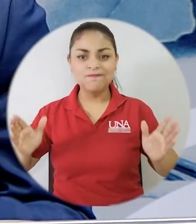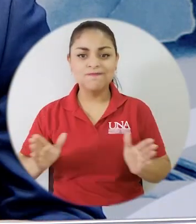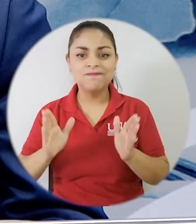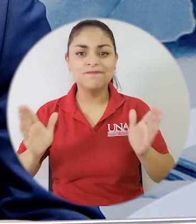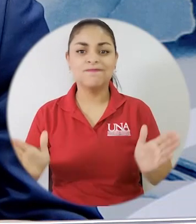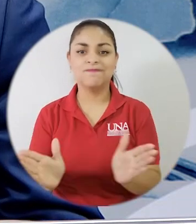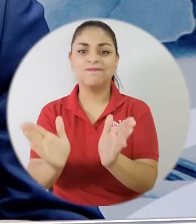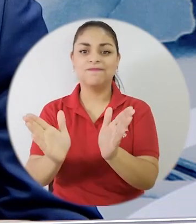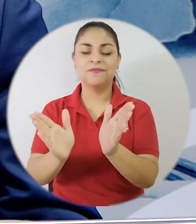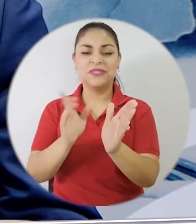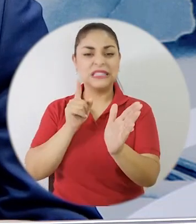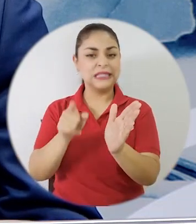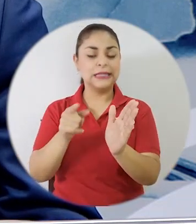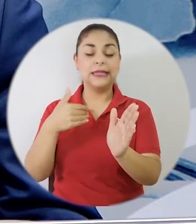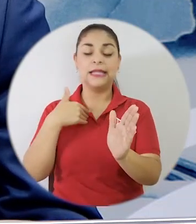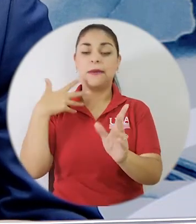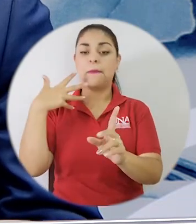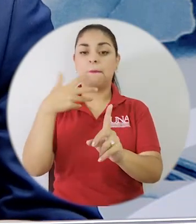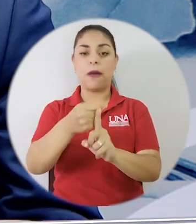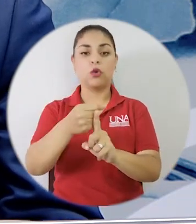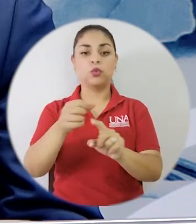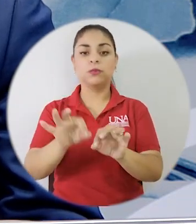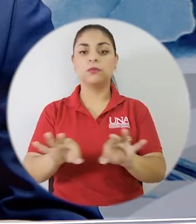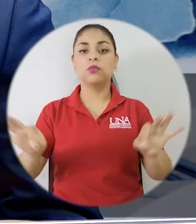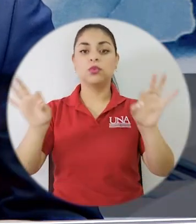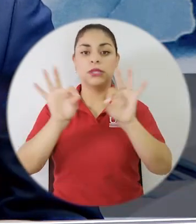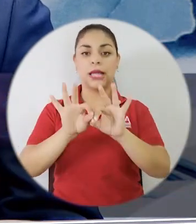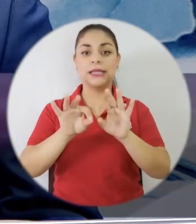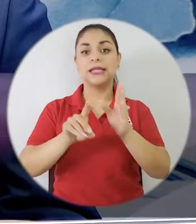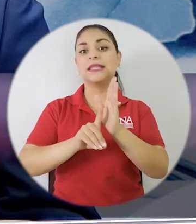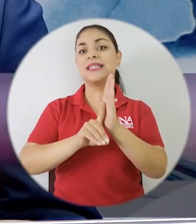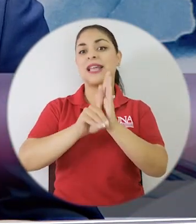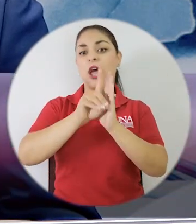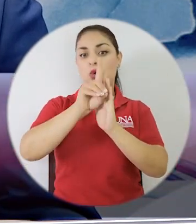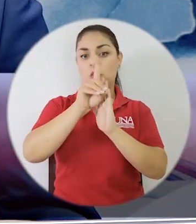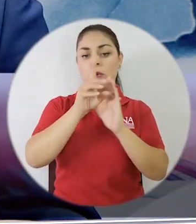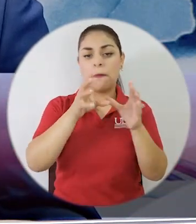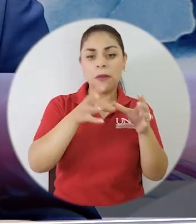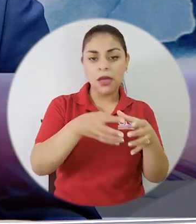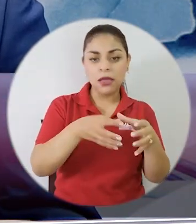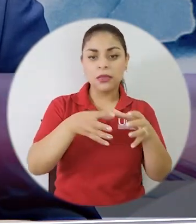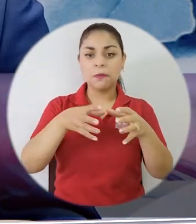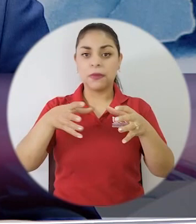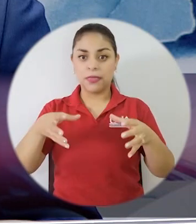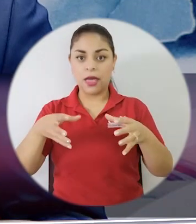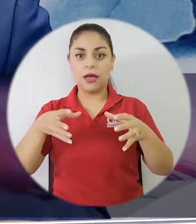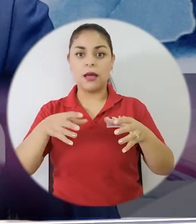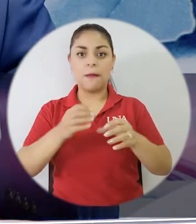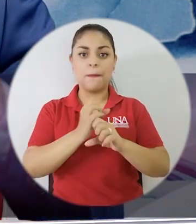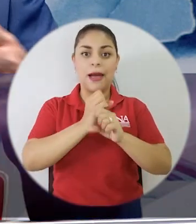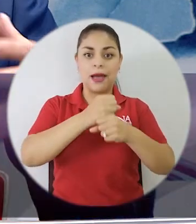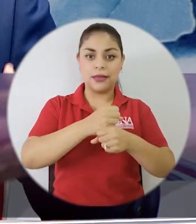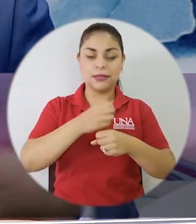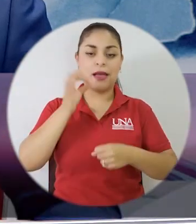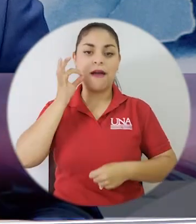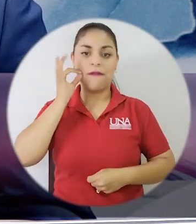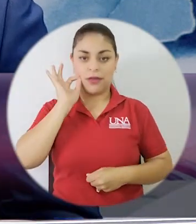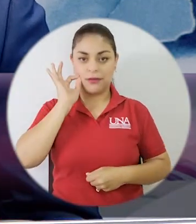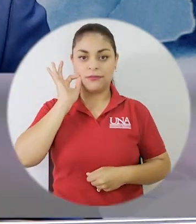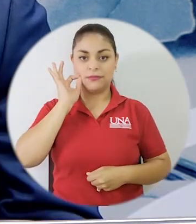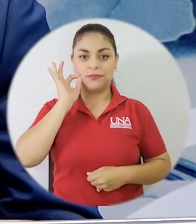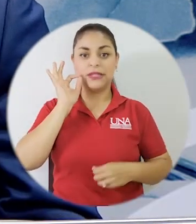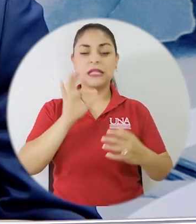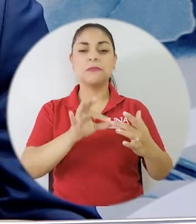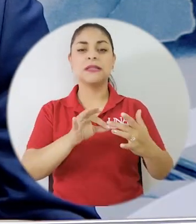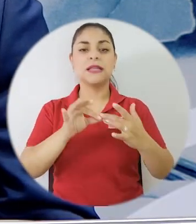diría, un impacto importante también en el desarrollo de pequeña y mediana producción de café, sobre todo en